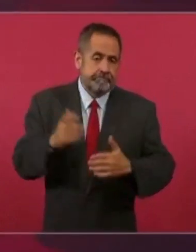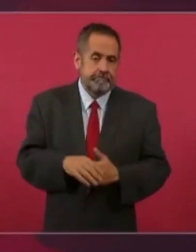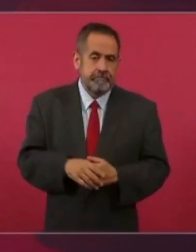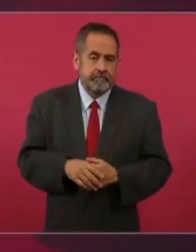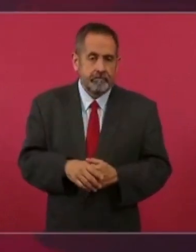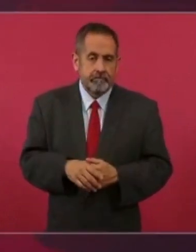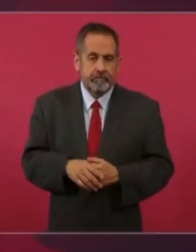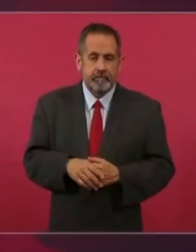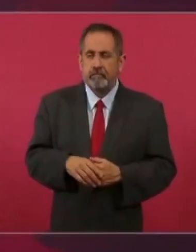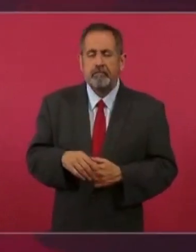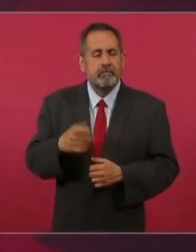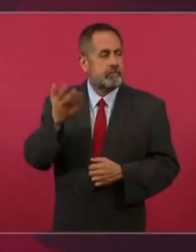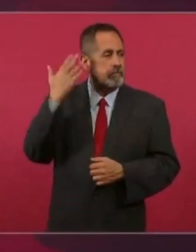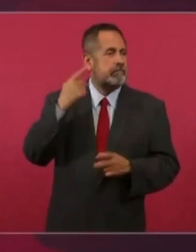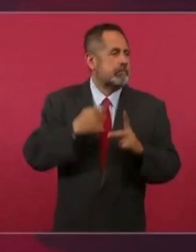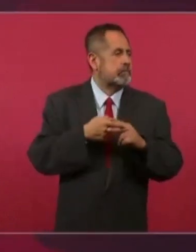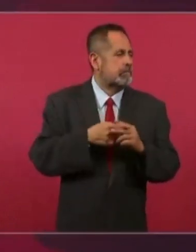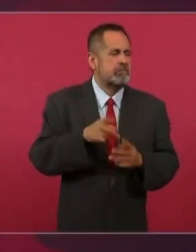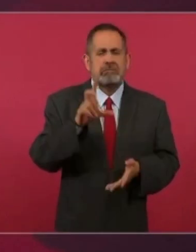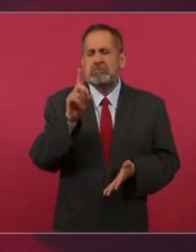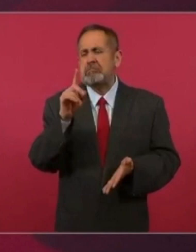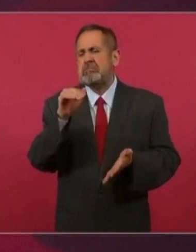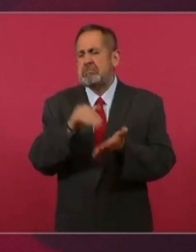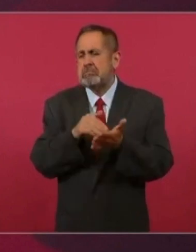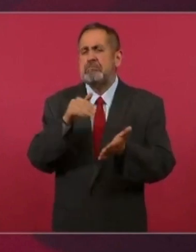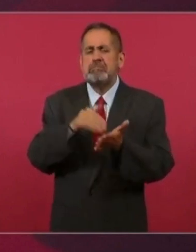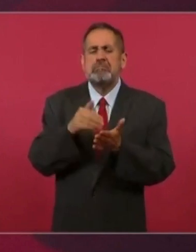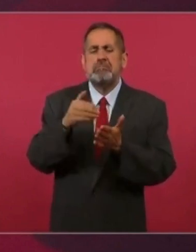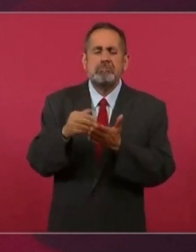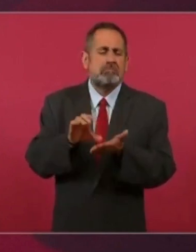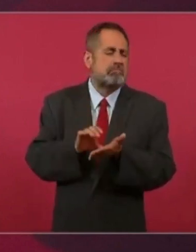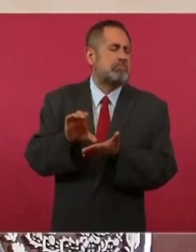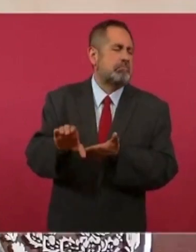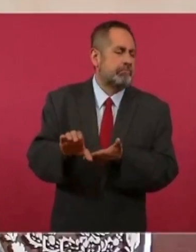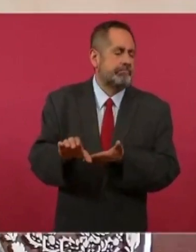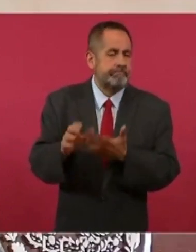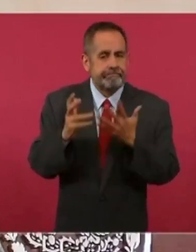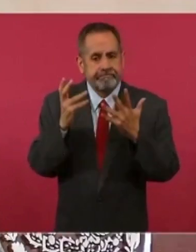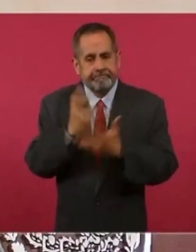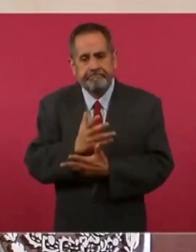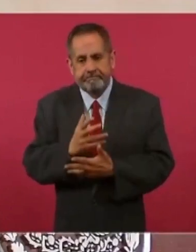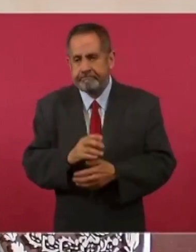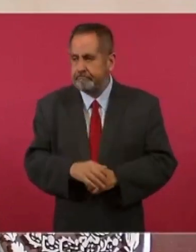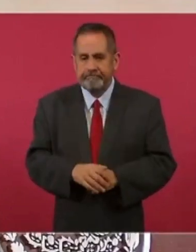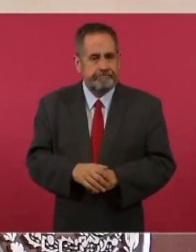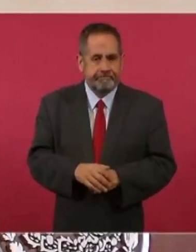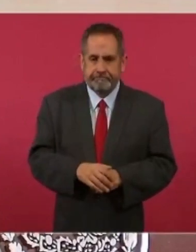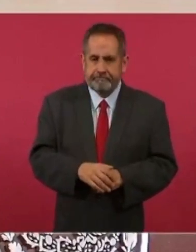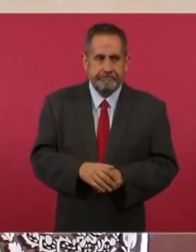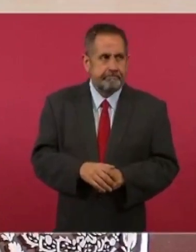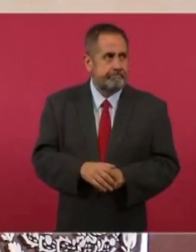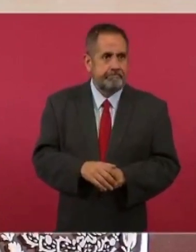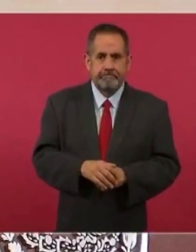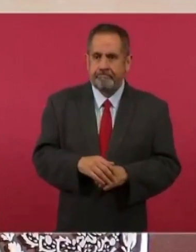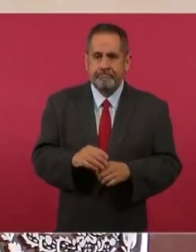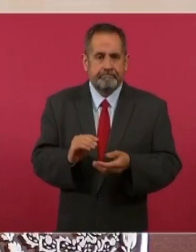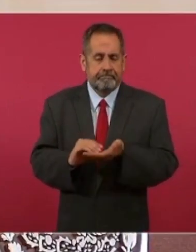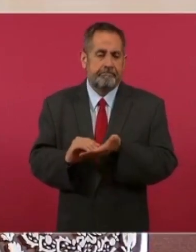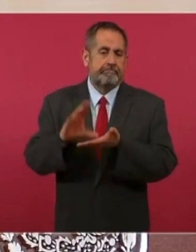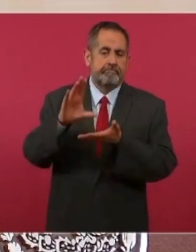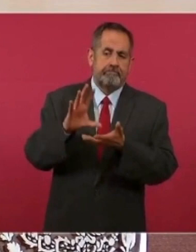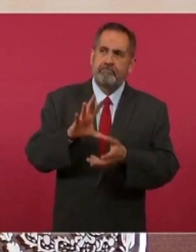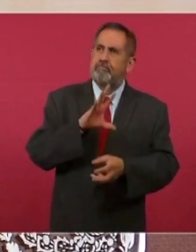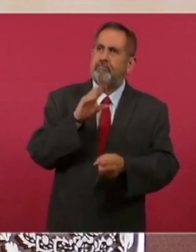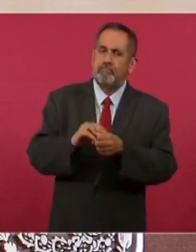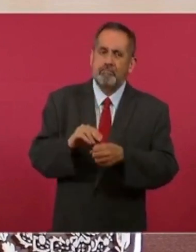se estimaron 30 mil millones y va a